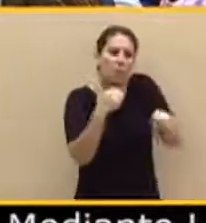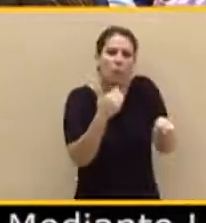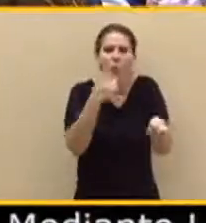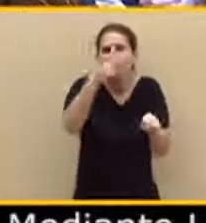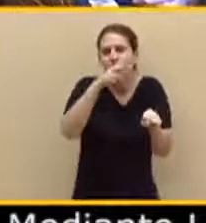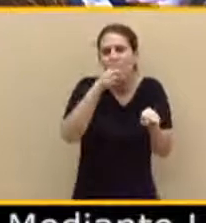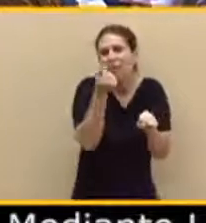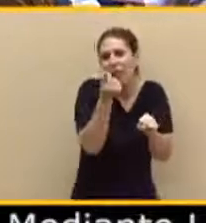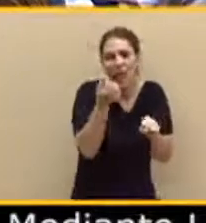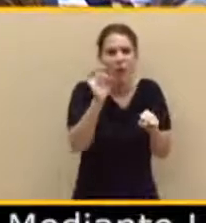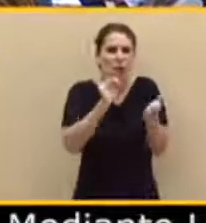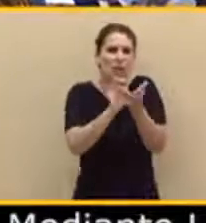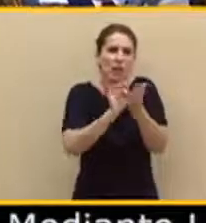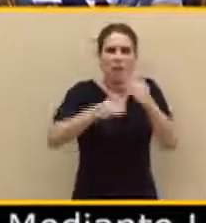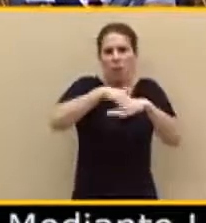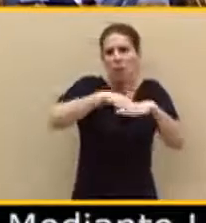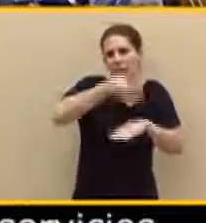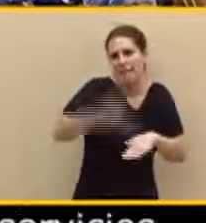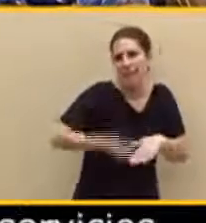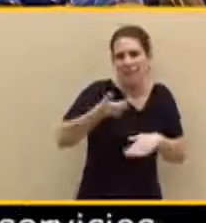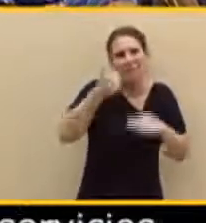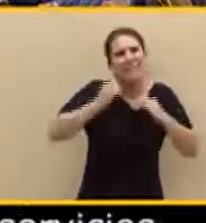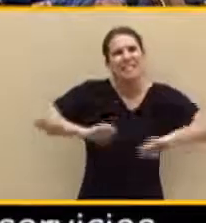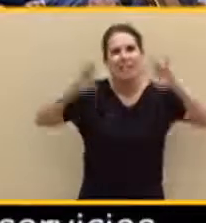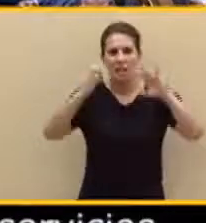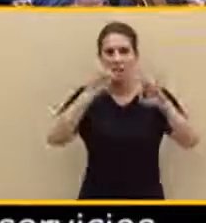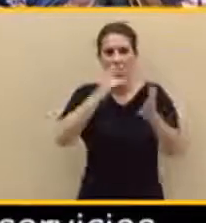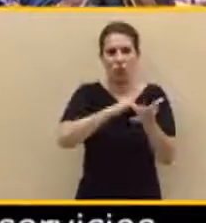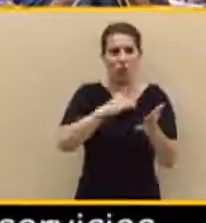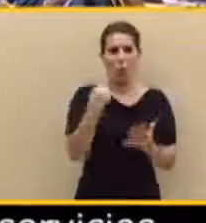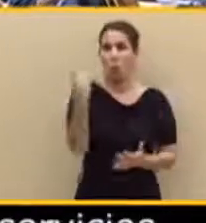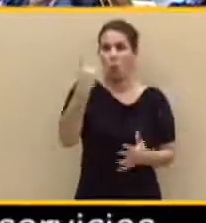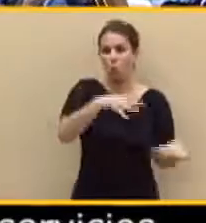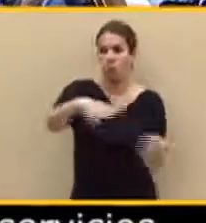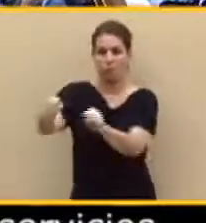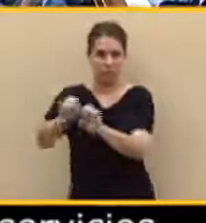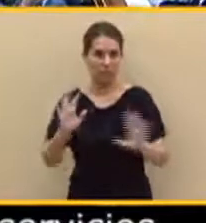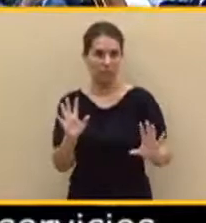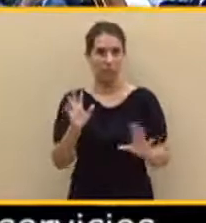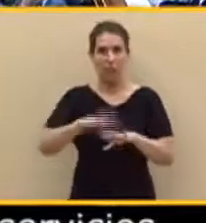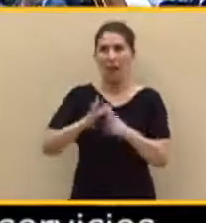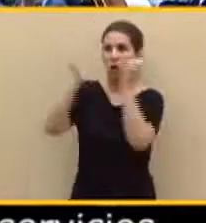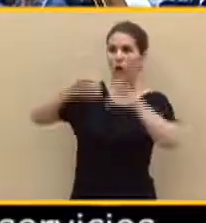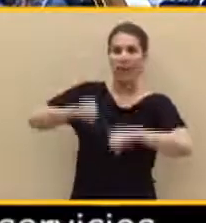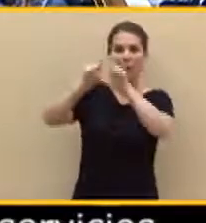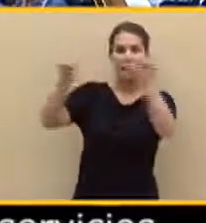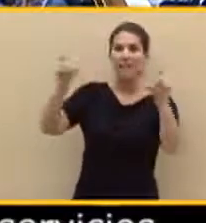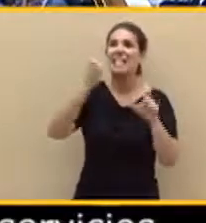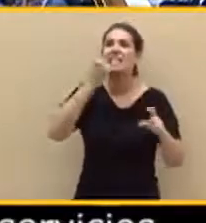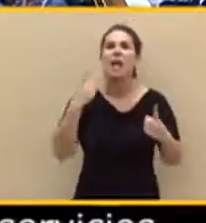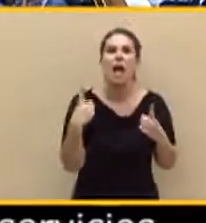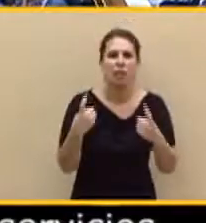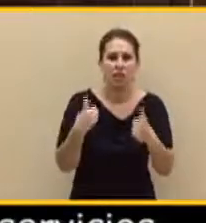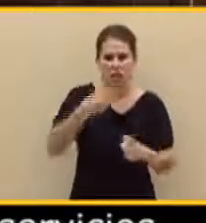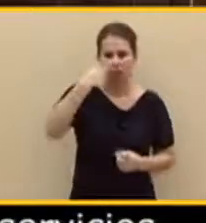esenciales, especialmente en caso de monopolio, y asimismo acordar la intervención de empresas cuando así lo exigiere el interés general. Se lo